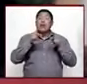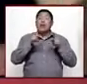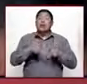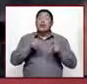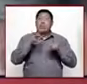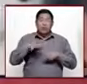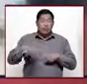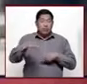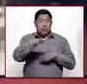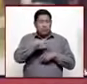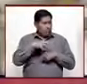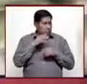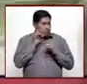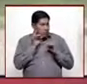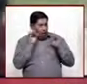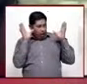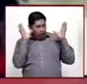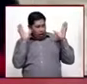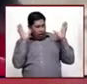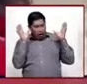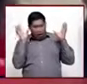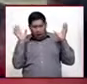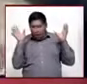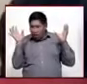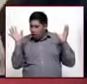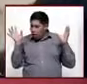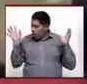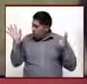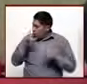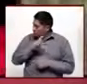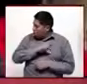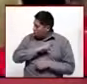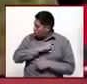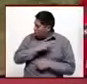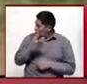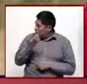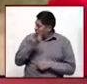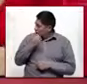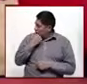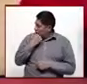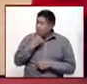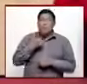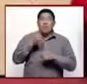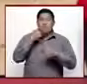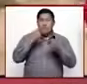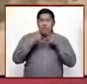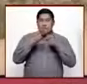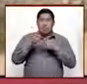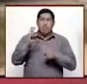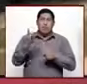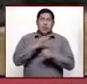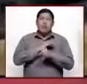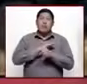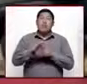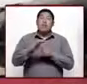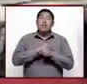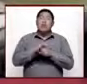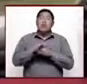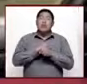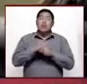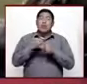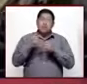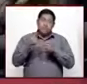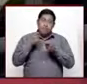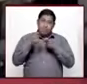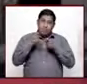miró bastantemente sorprendida por el movimiento policial. El operativo fue encabezado por el viceministro de